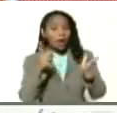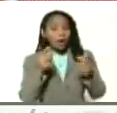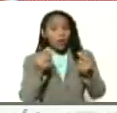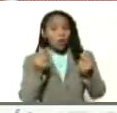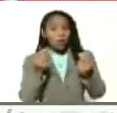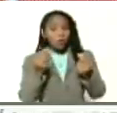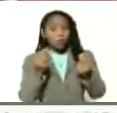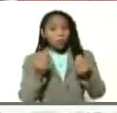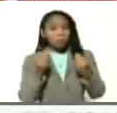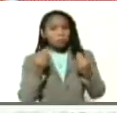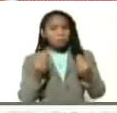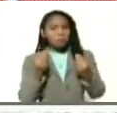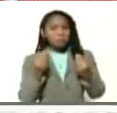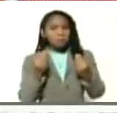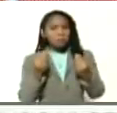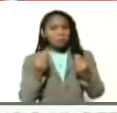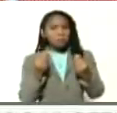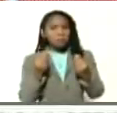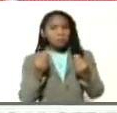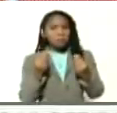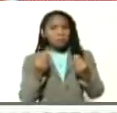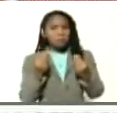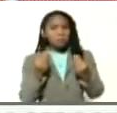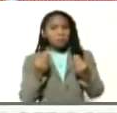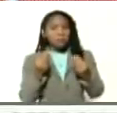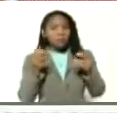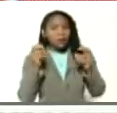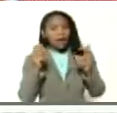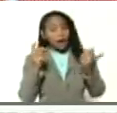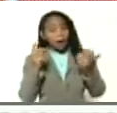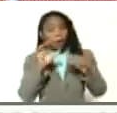recursos para la provisión